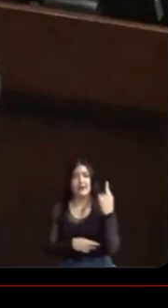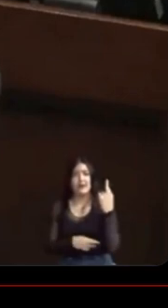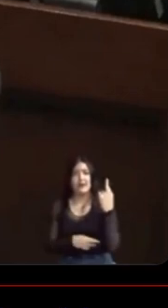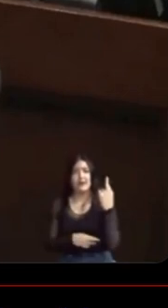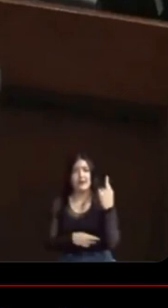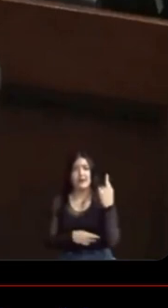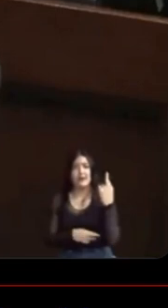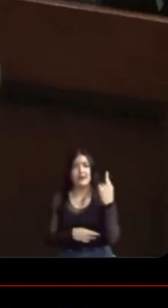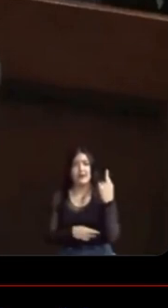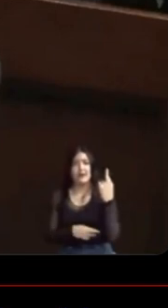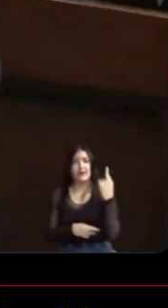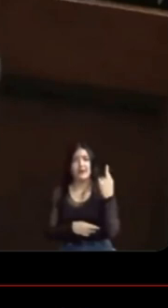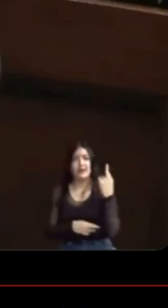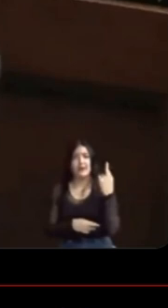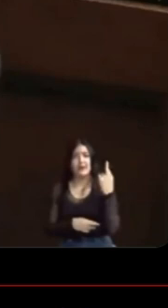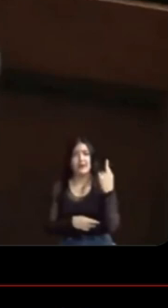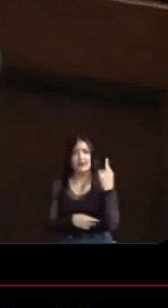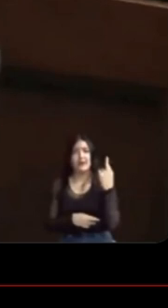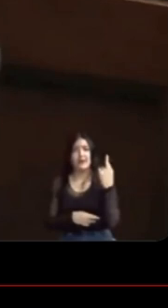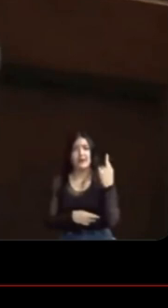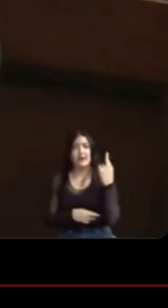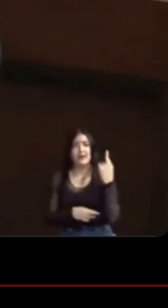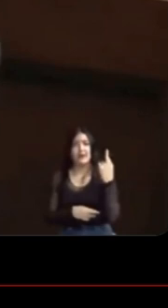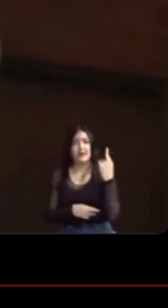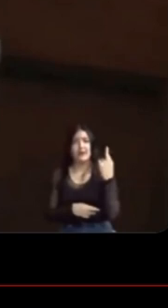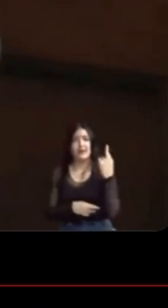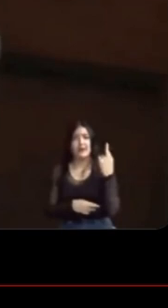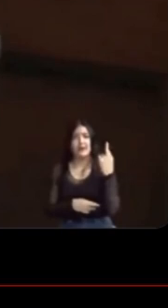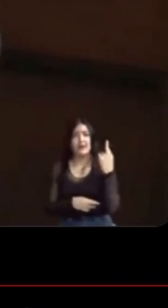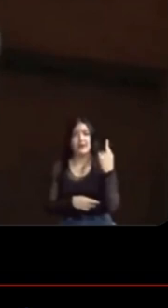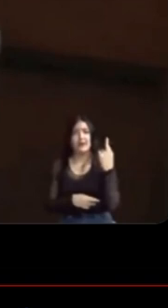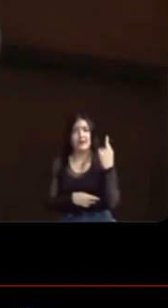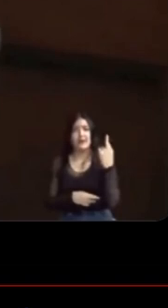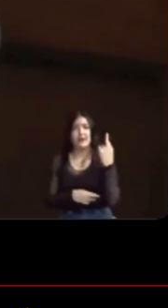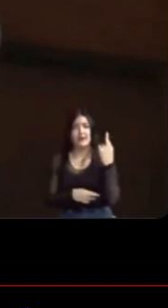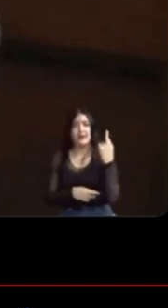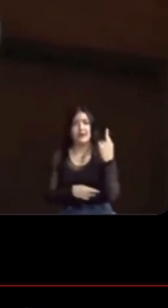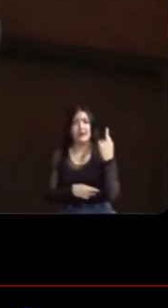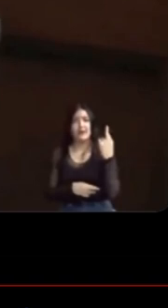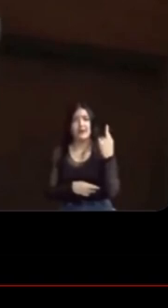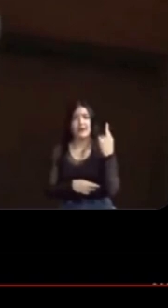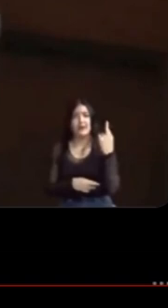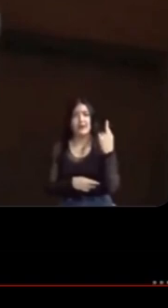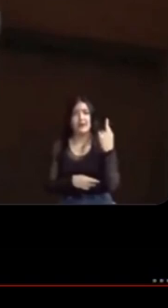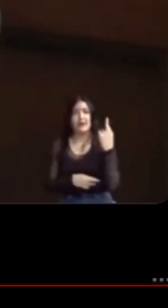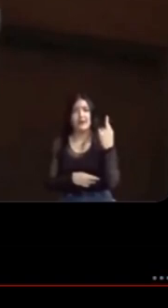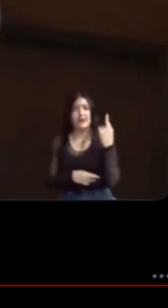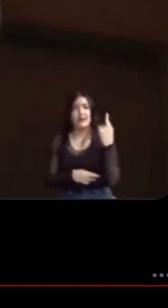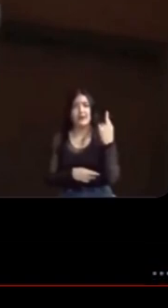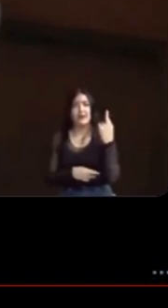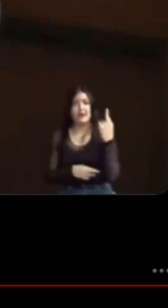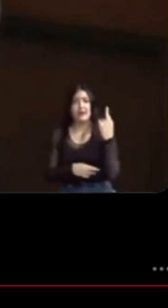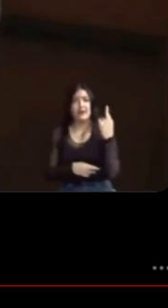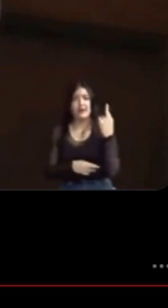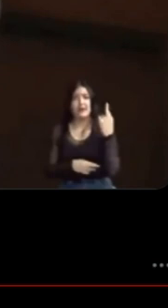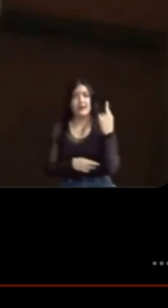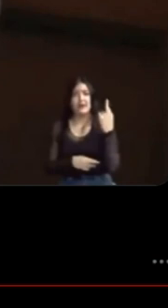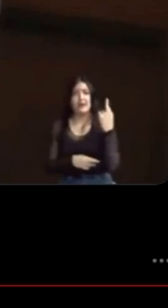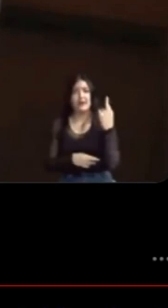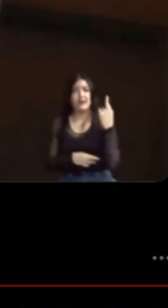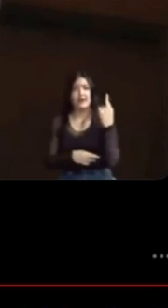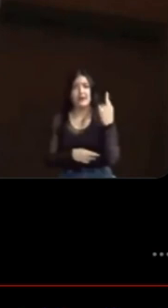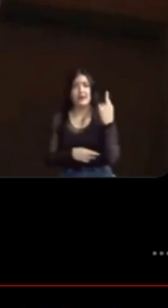comenzar, quiero también contarle a los colombianos y a ustedes, colegas, que mi bisabuelo era libanés. Tengo sangre libanesa